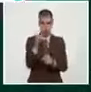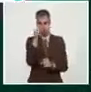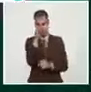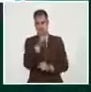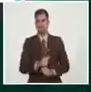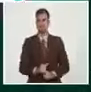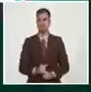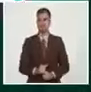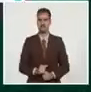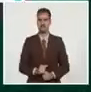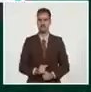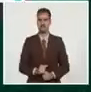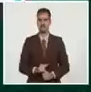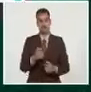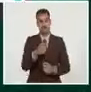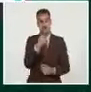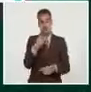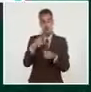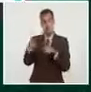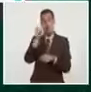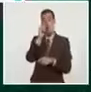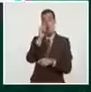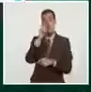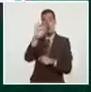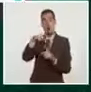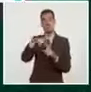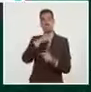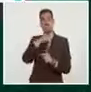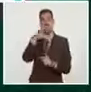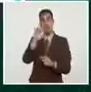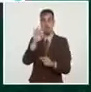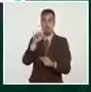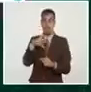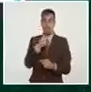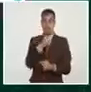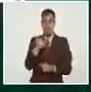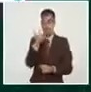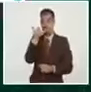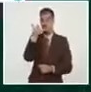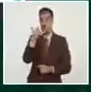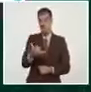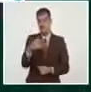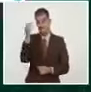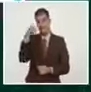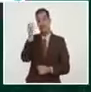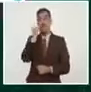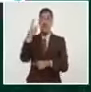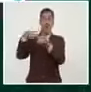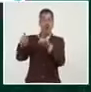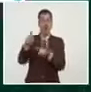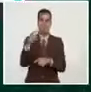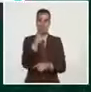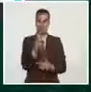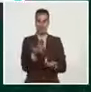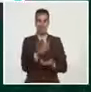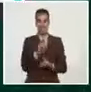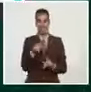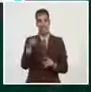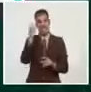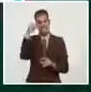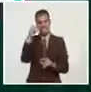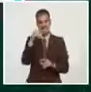sea, decirle a Luis Manuel, porque si yo lo llamo, es verdad lo que dice Yanelis, que van a decir, como ya le han dicho, como